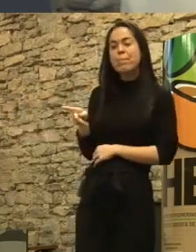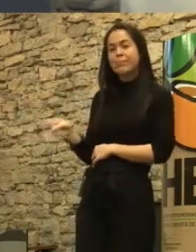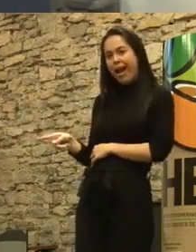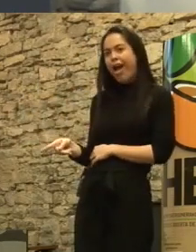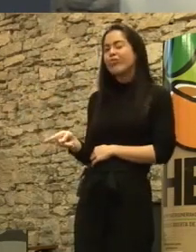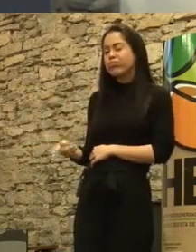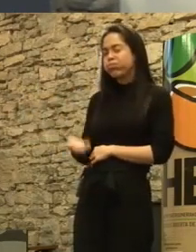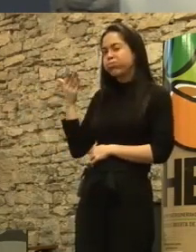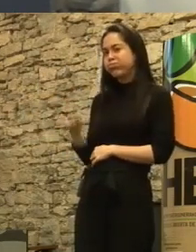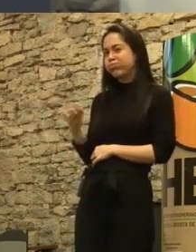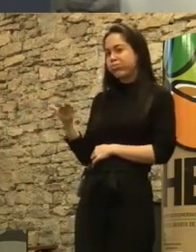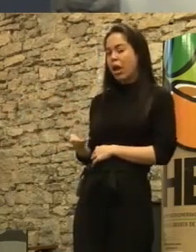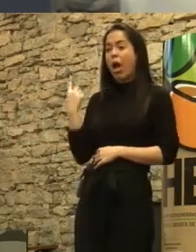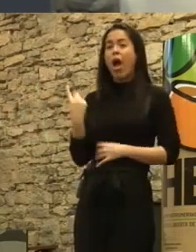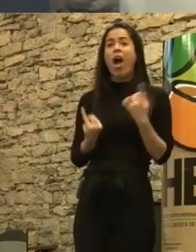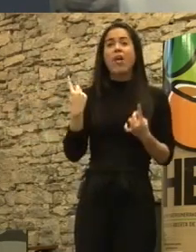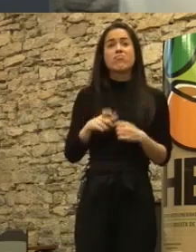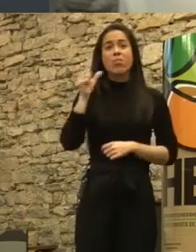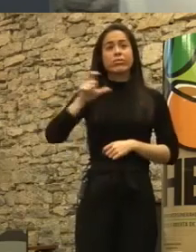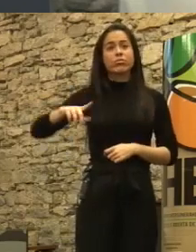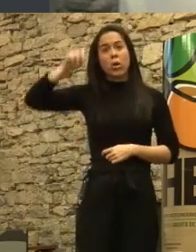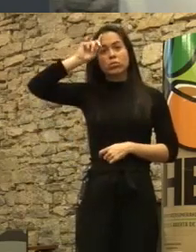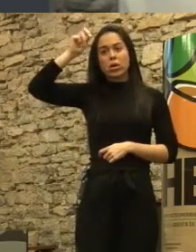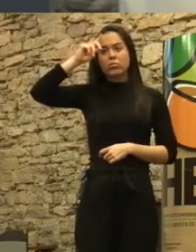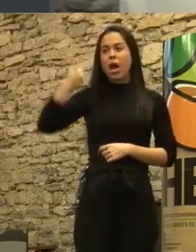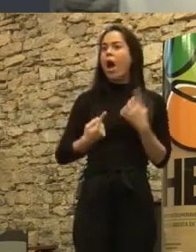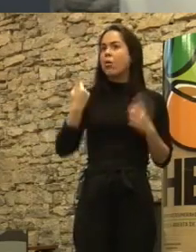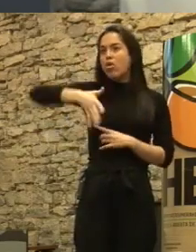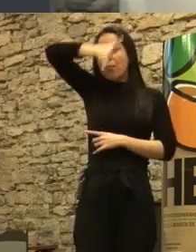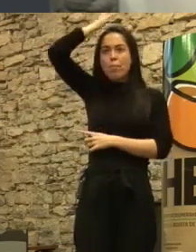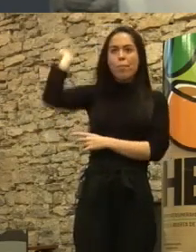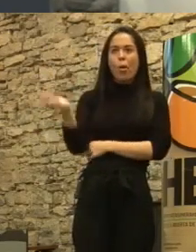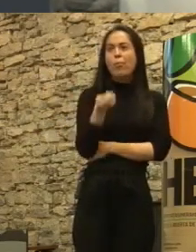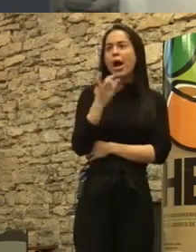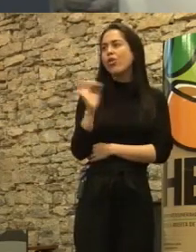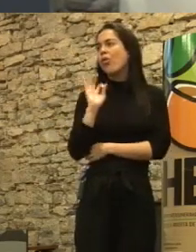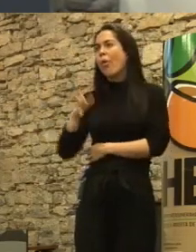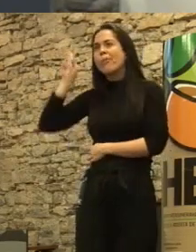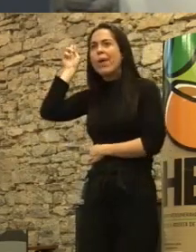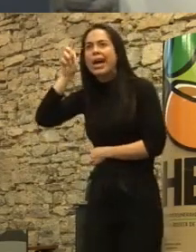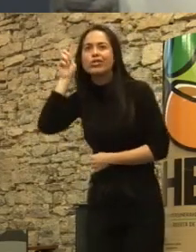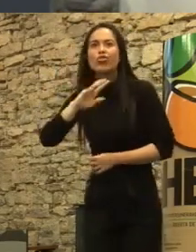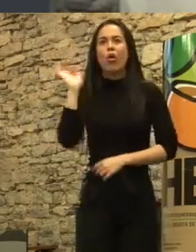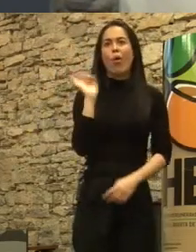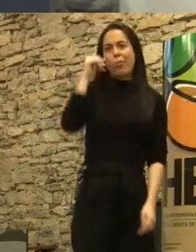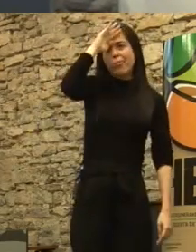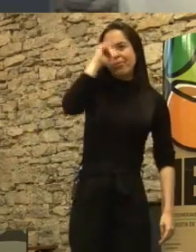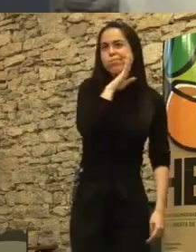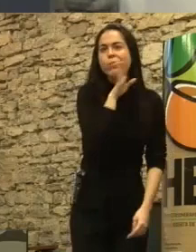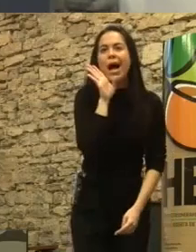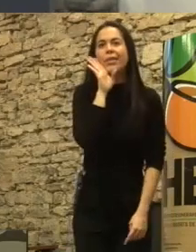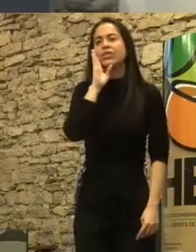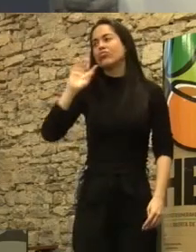ni siquiera saben que lo son, porque o son bomberos, que es un caso real, o son maestros, o son padres,